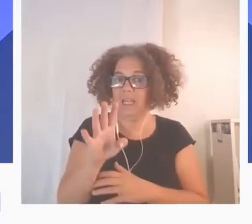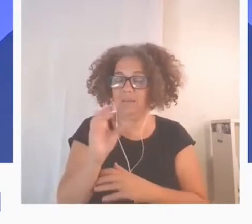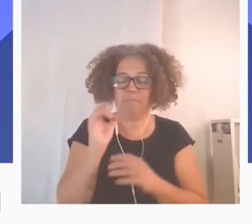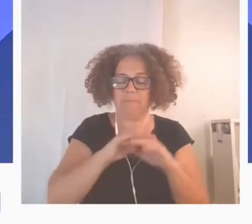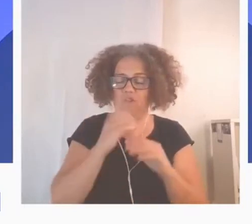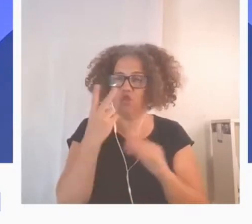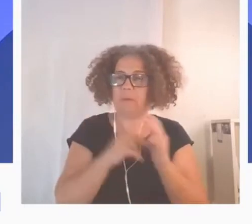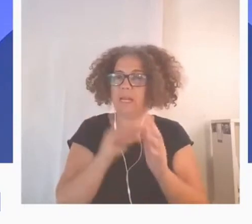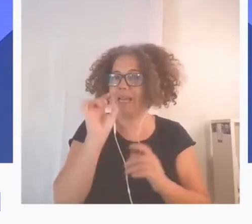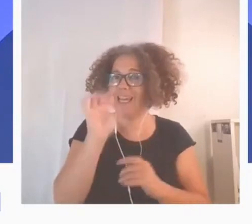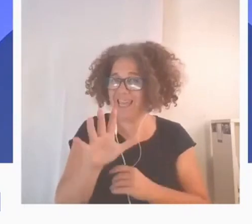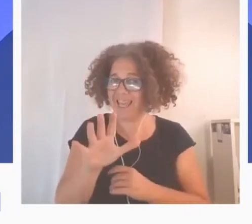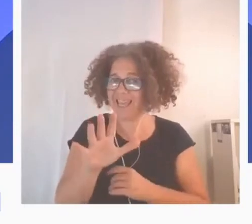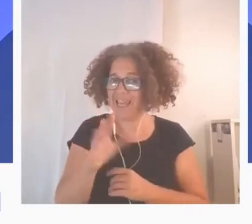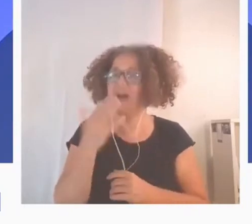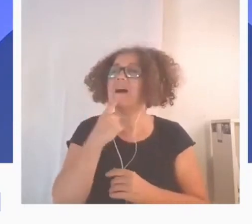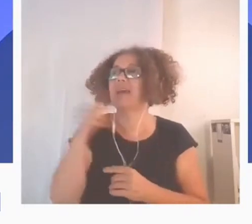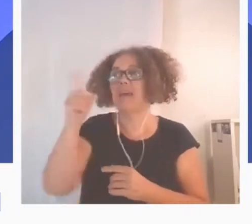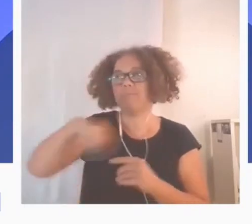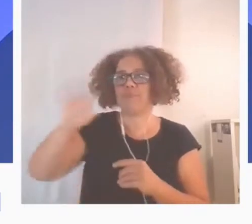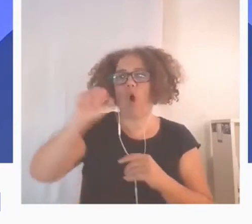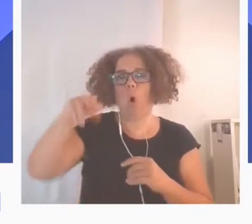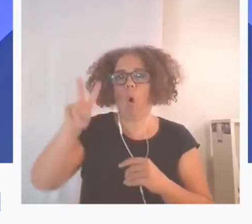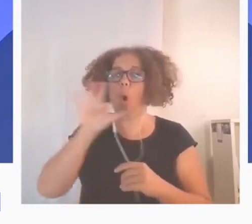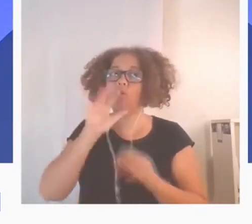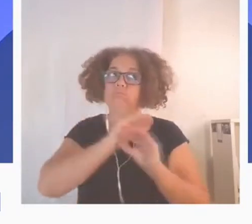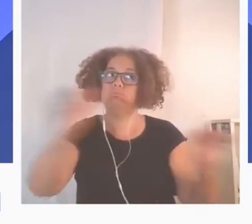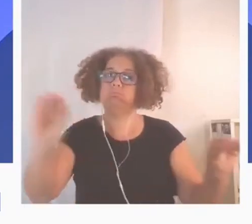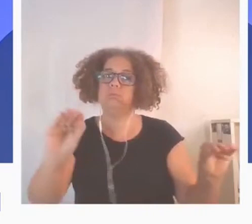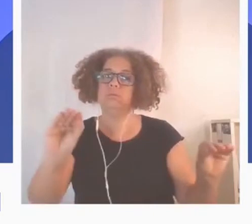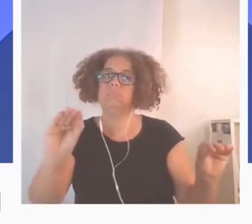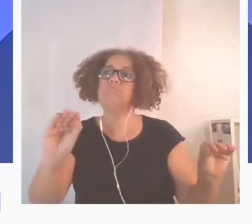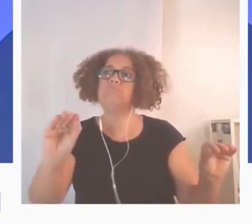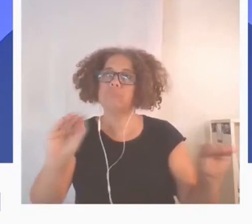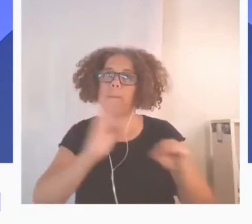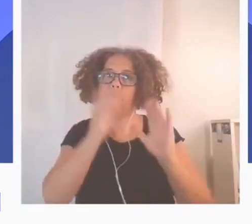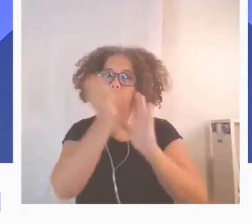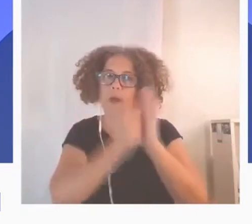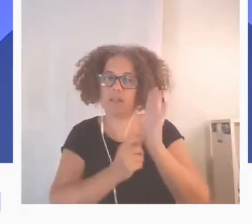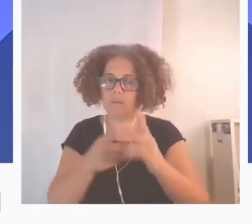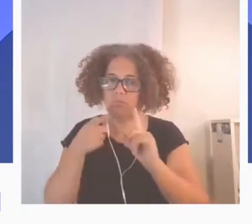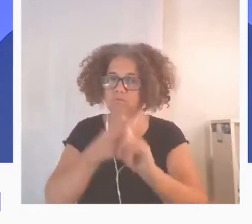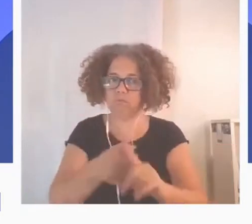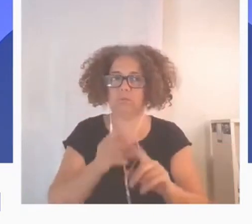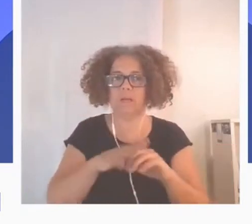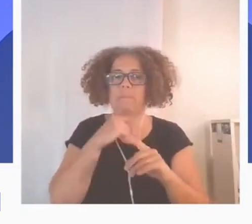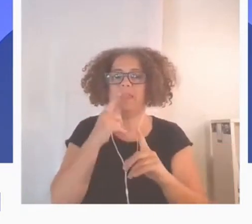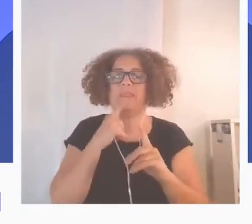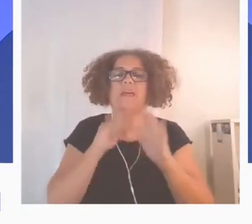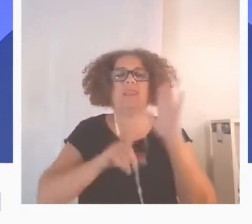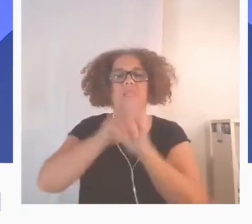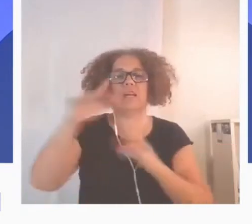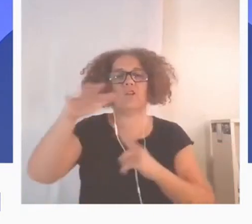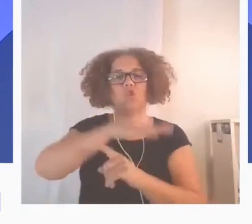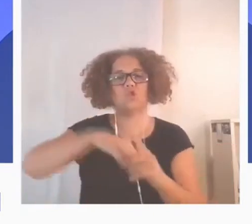en el que la ONU traslada este llamado universal a los Objetivos de Desarrollo Sostenible. ¿Cómo va el grado de